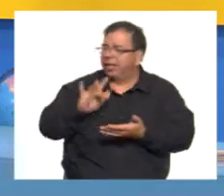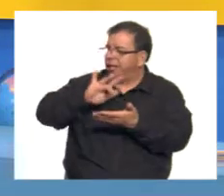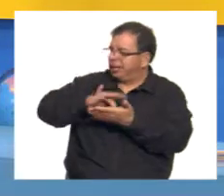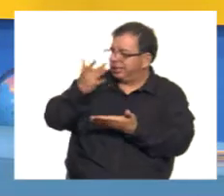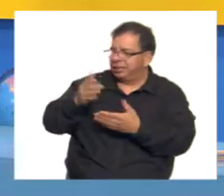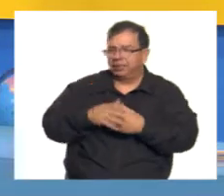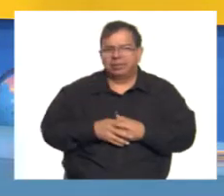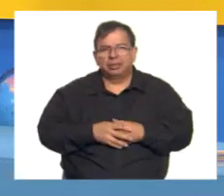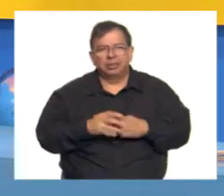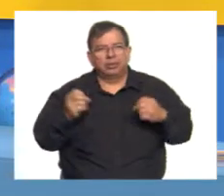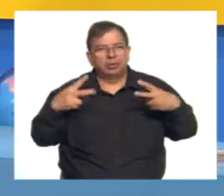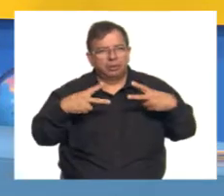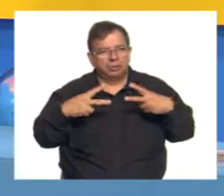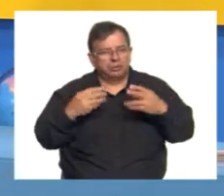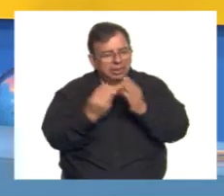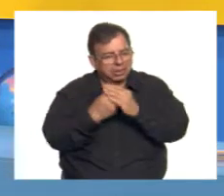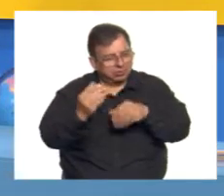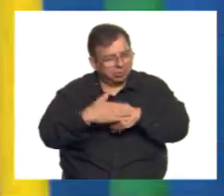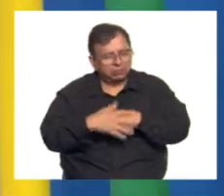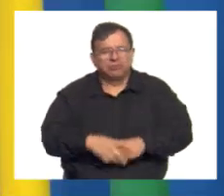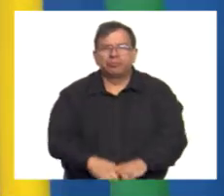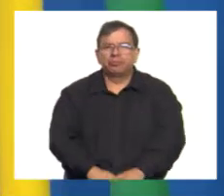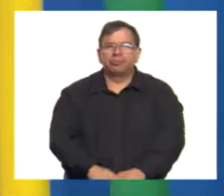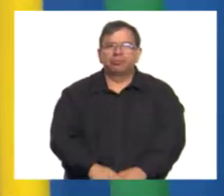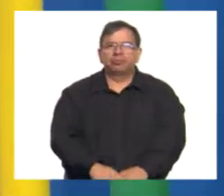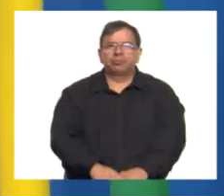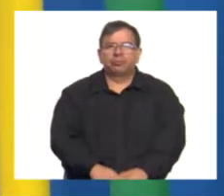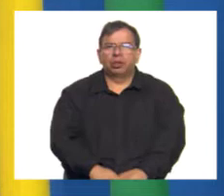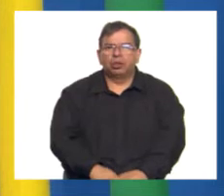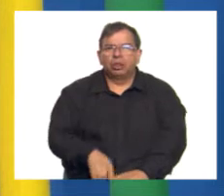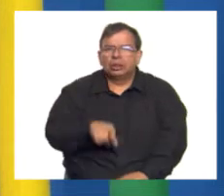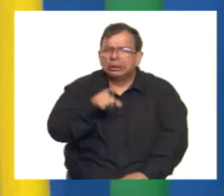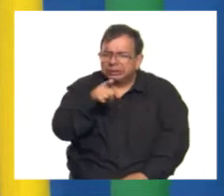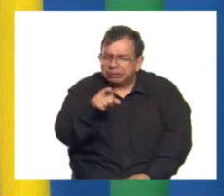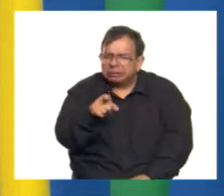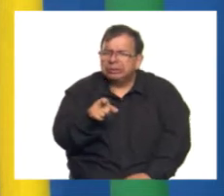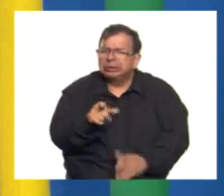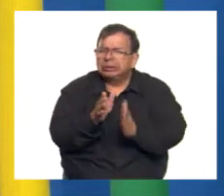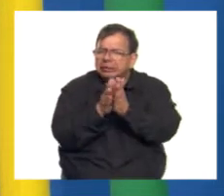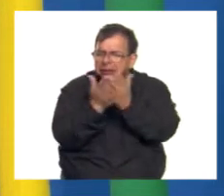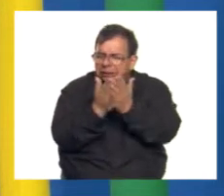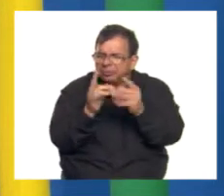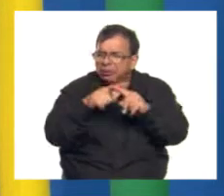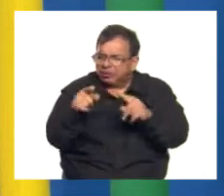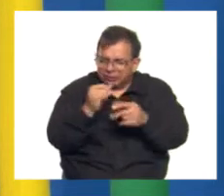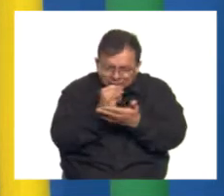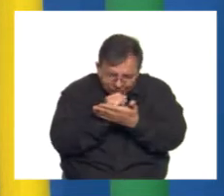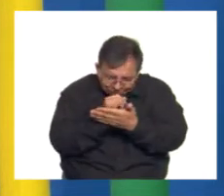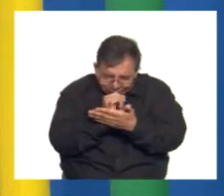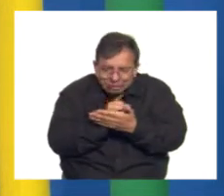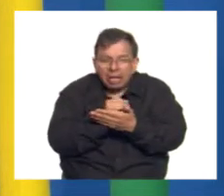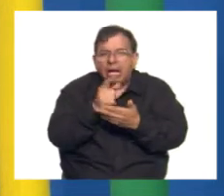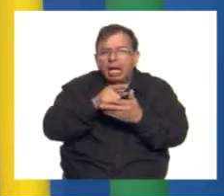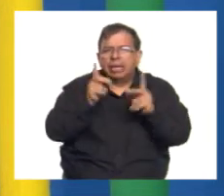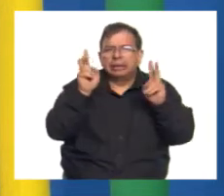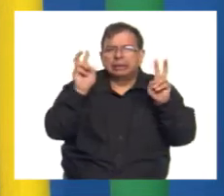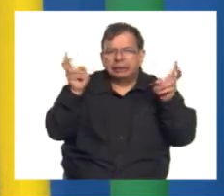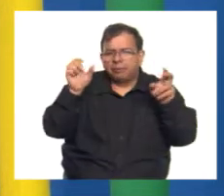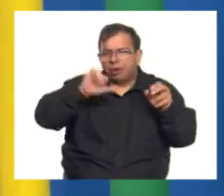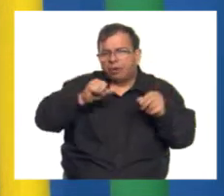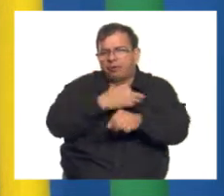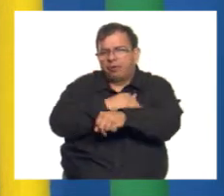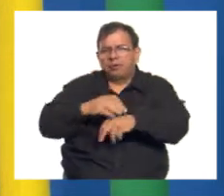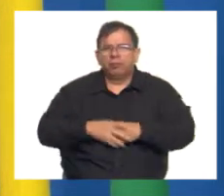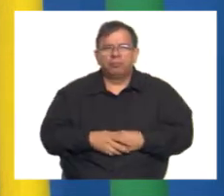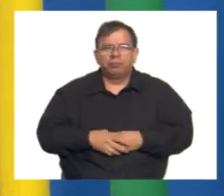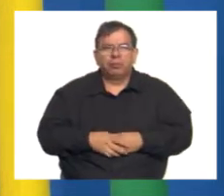ti, Jenny. Nos vemos en la siguiente clase. Si te es posible, consulta otros libros y comenta el tema de hoy con tu familia.